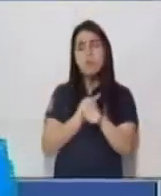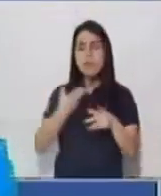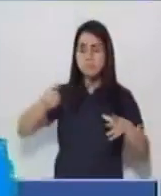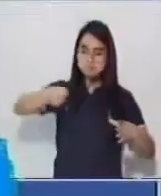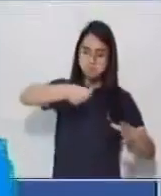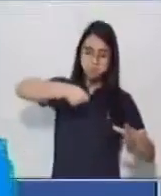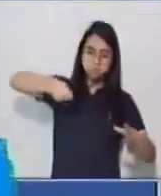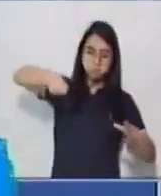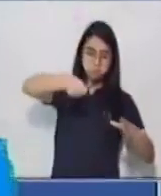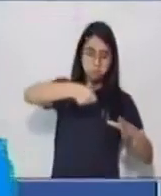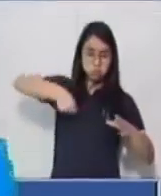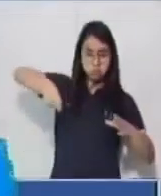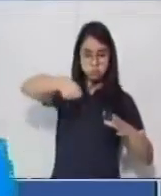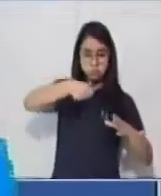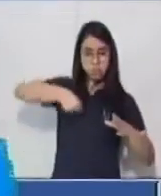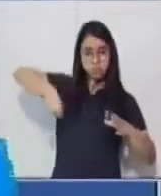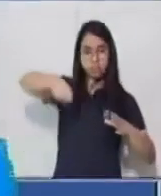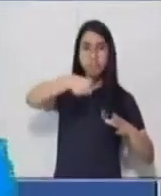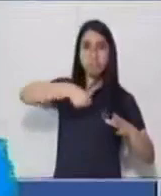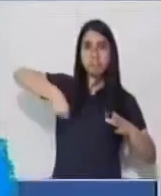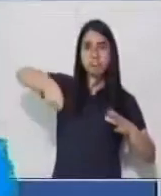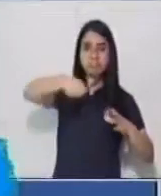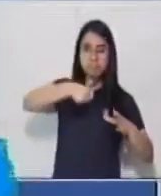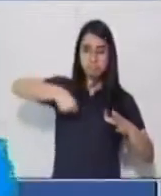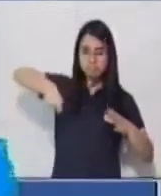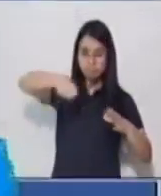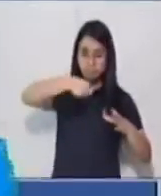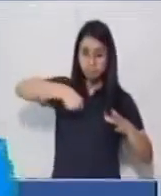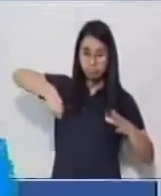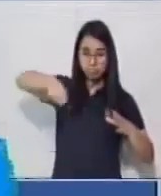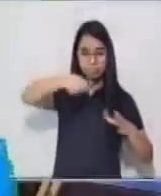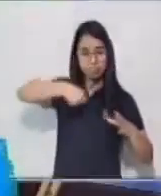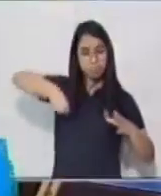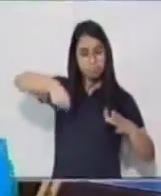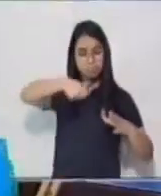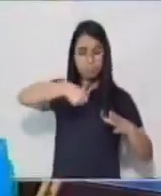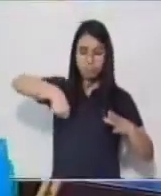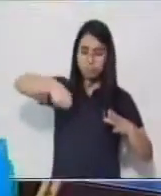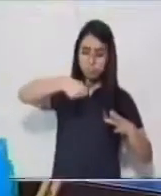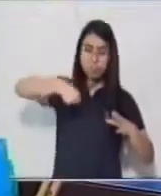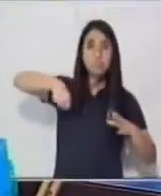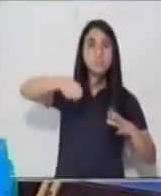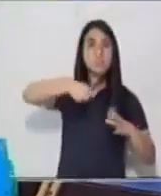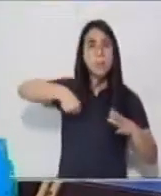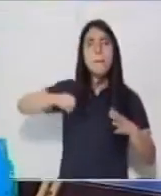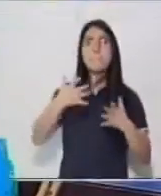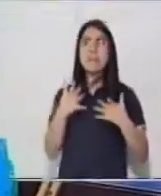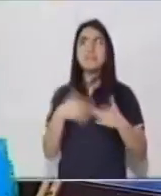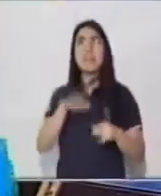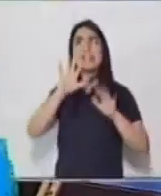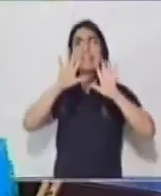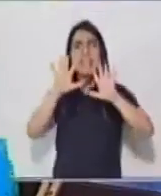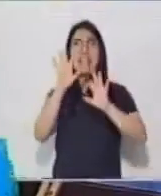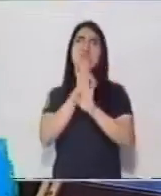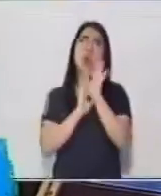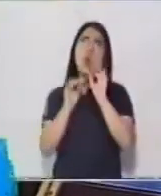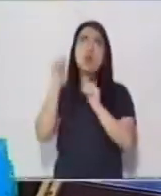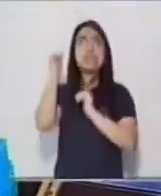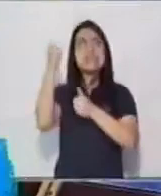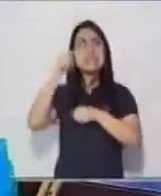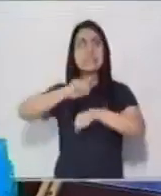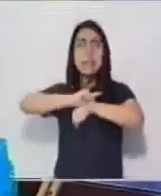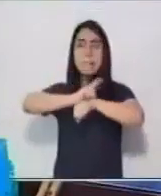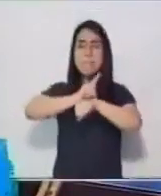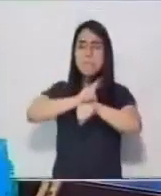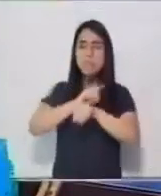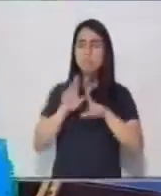alrededor entre 10 o 15 minutos tenemos que batir las claras de forma que la clara ya tiene que estar dura, como que fuera nieve, o que